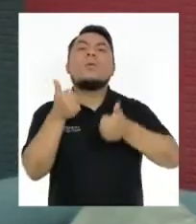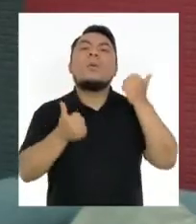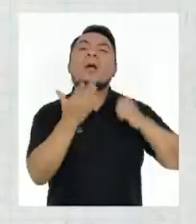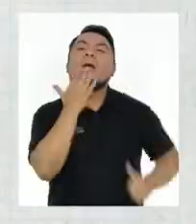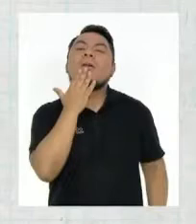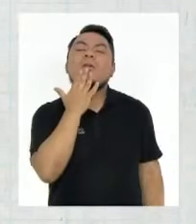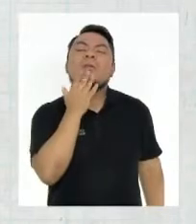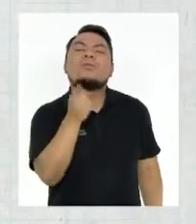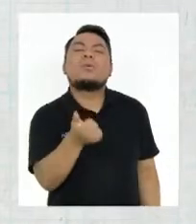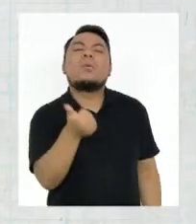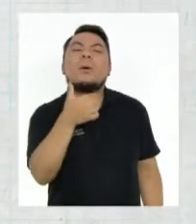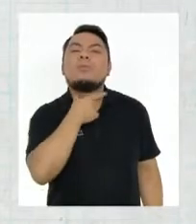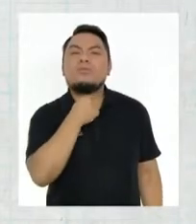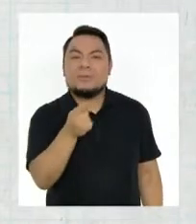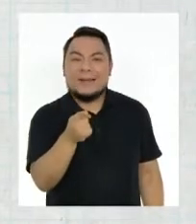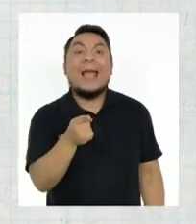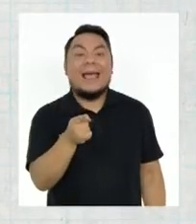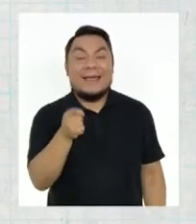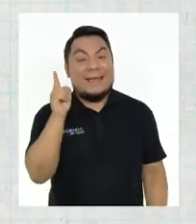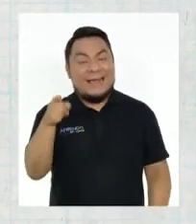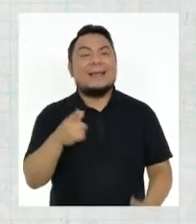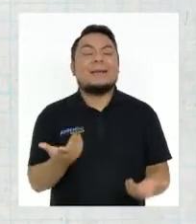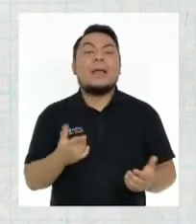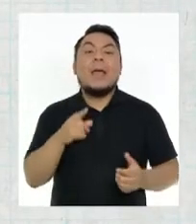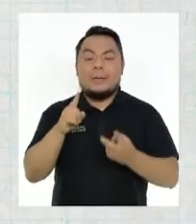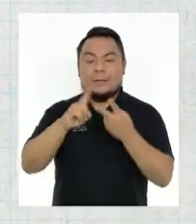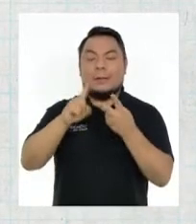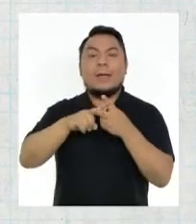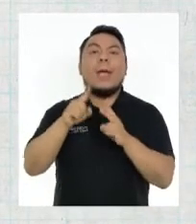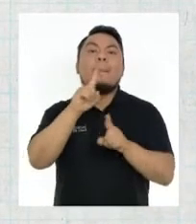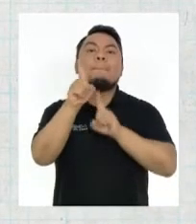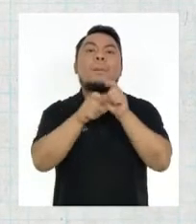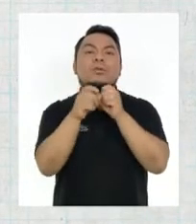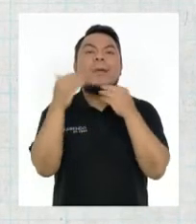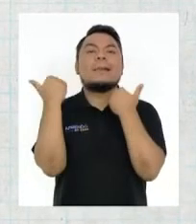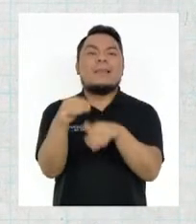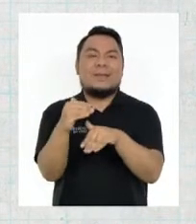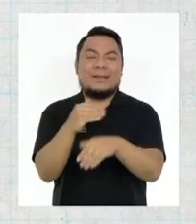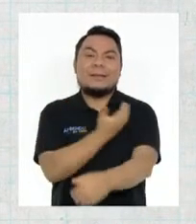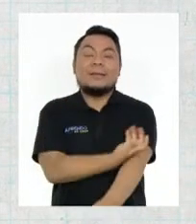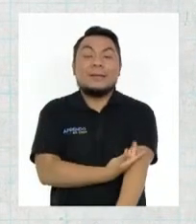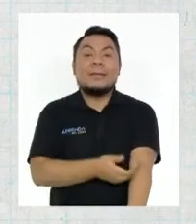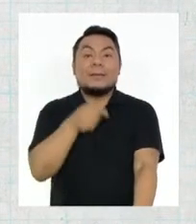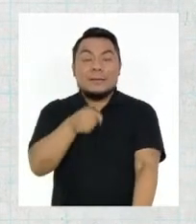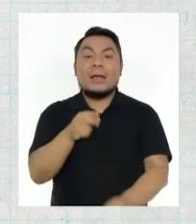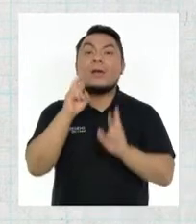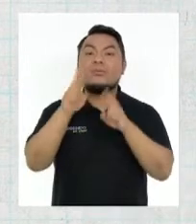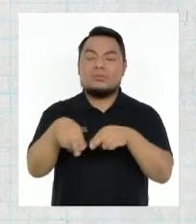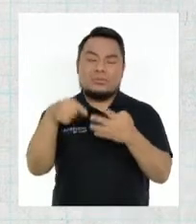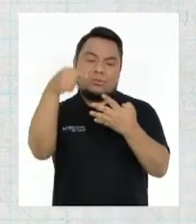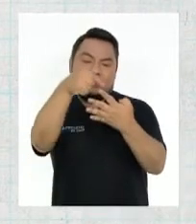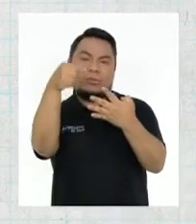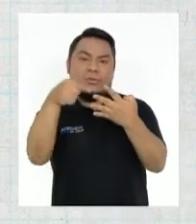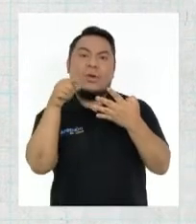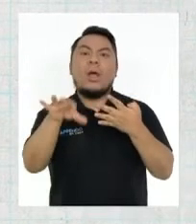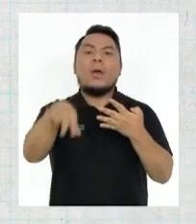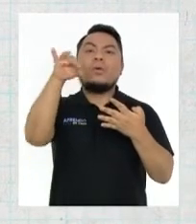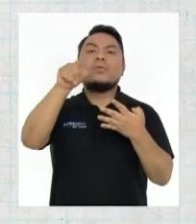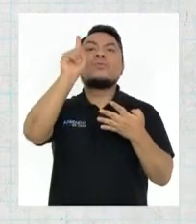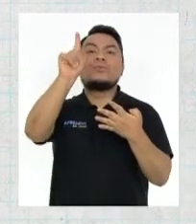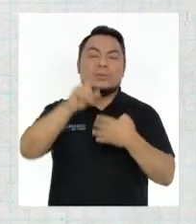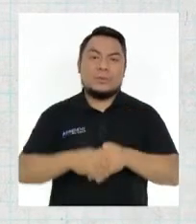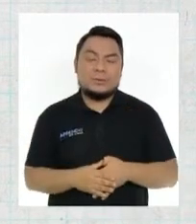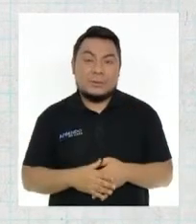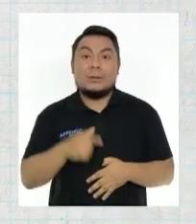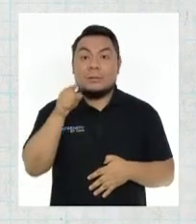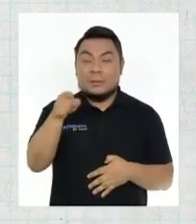favorito? Preguntas cerradas. Estas limitan la posibilidad de respuestas a un número de opciones fijas, a